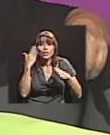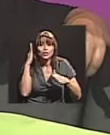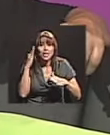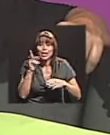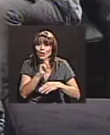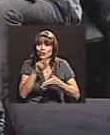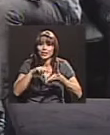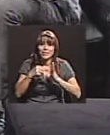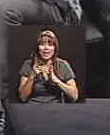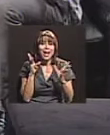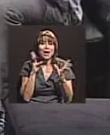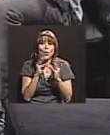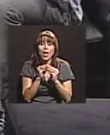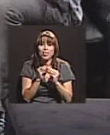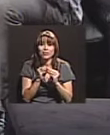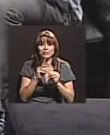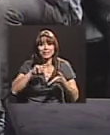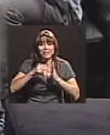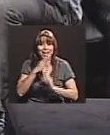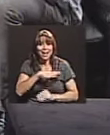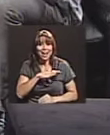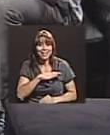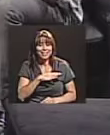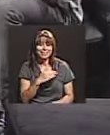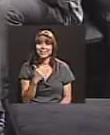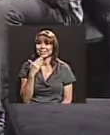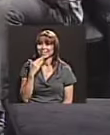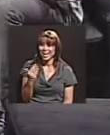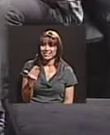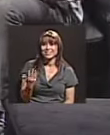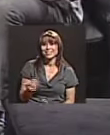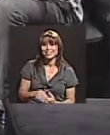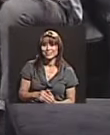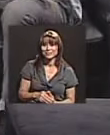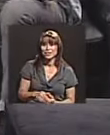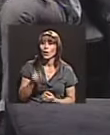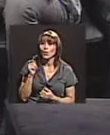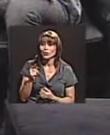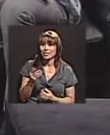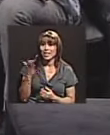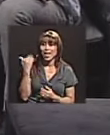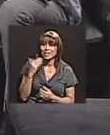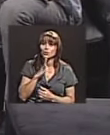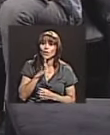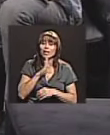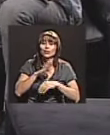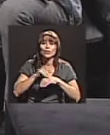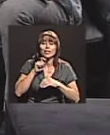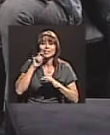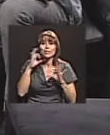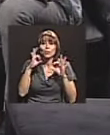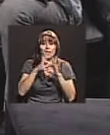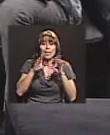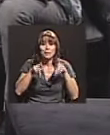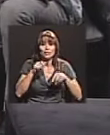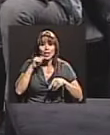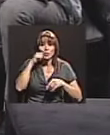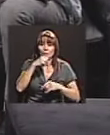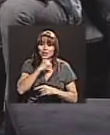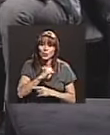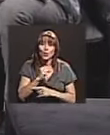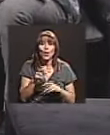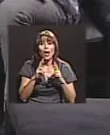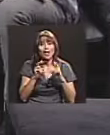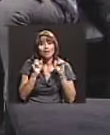es de calidad Muchísimas gracias Margarita gracias Usted no estuvo estuvo en nuestro programa hablando sobre la sexualidad en adulto mayor Ojalá que se pueda